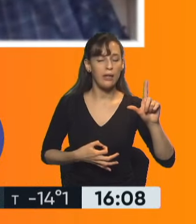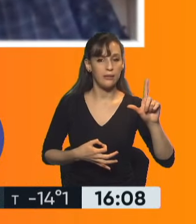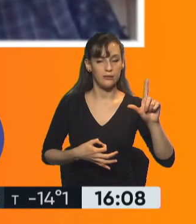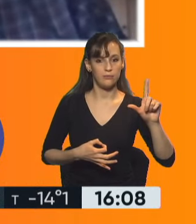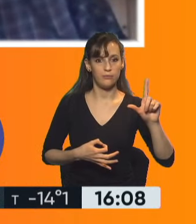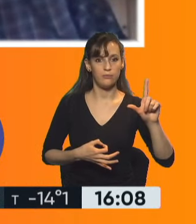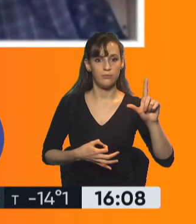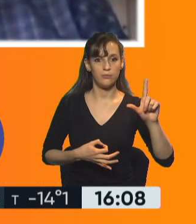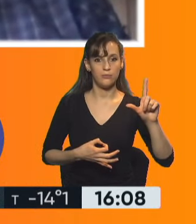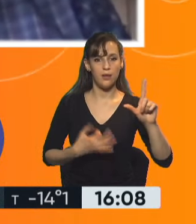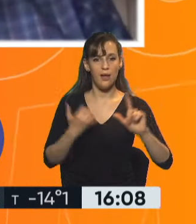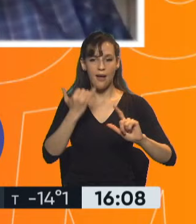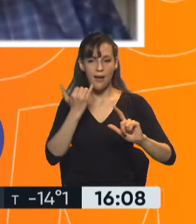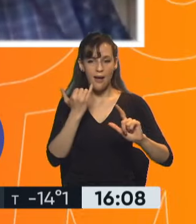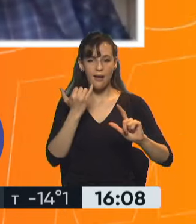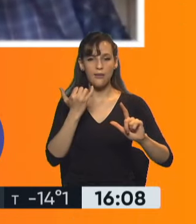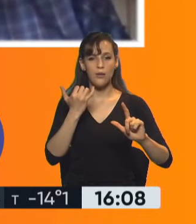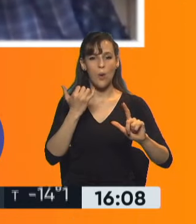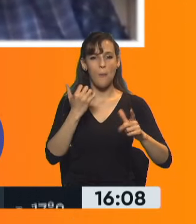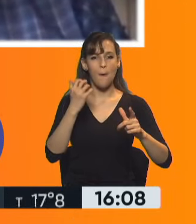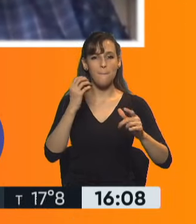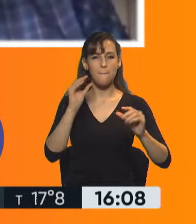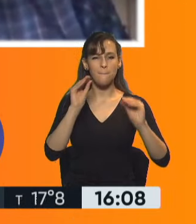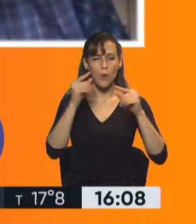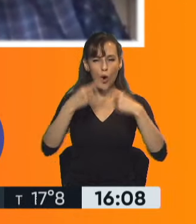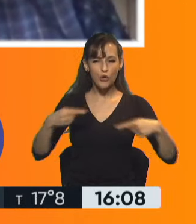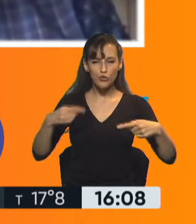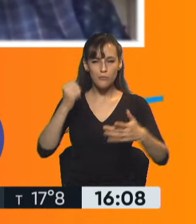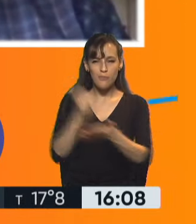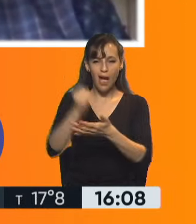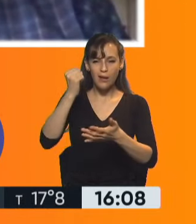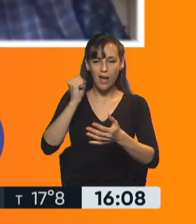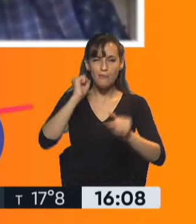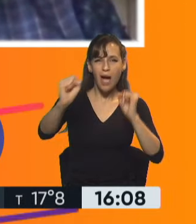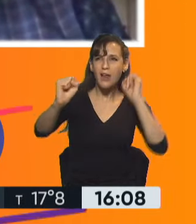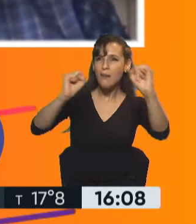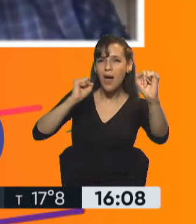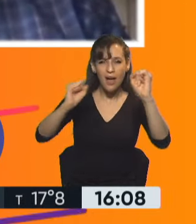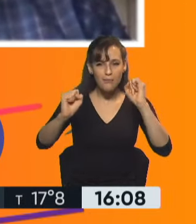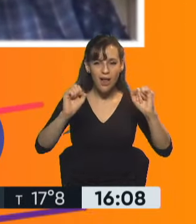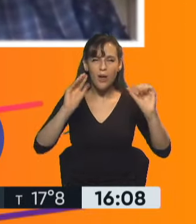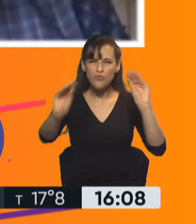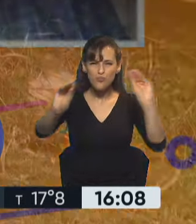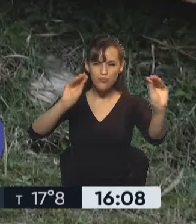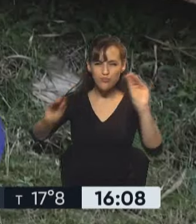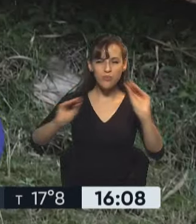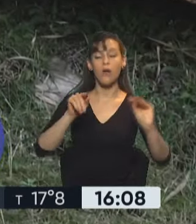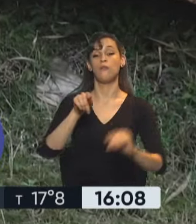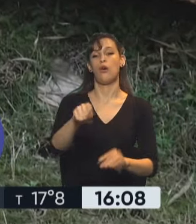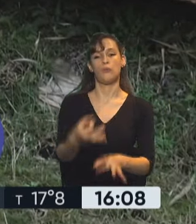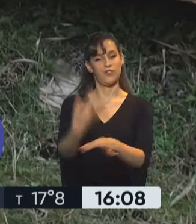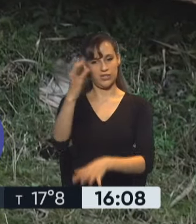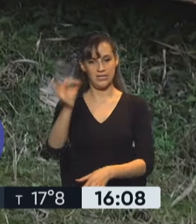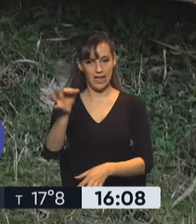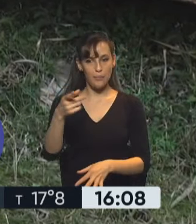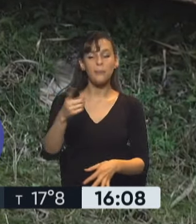algunas marcas muy, muy pronunciadas, ¿no? Yo la verdad que, bueno, vos sos acá el especialista y el que sabe, pero cuando